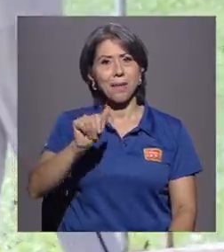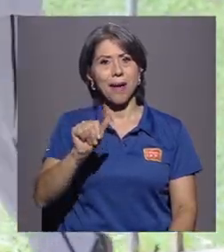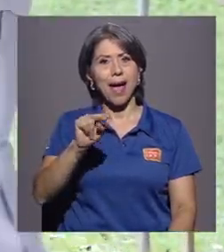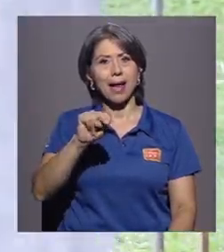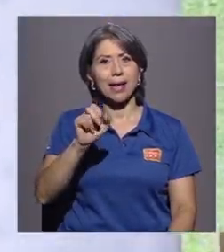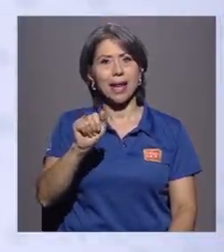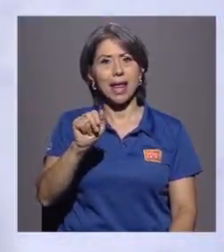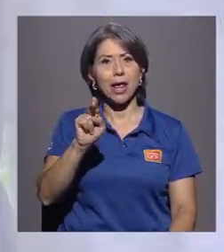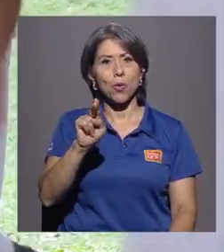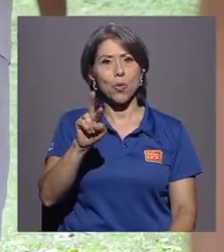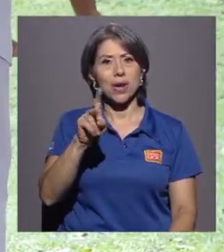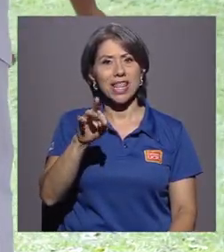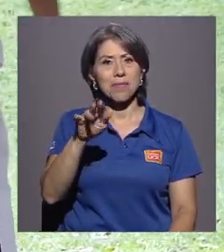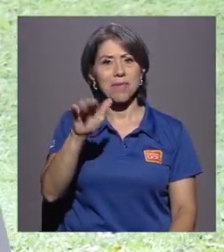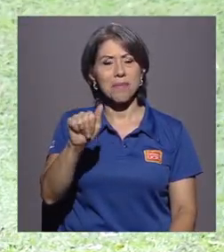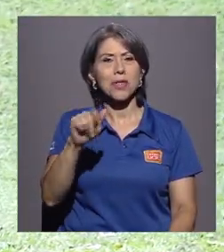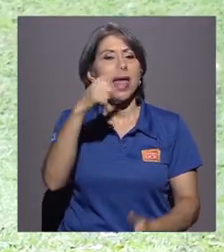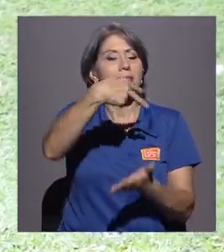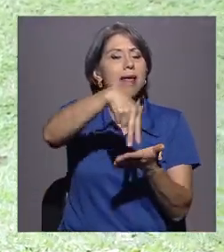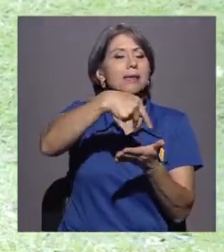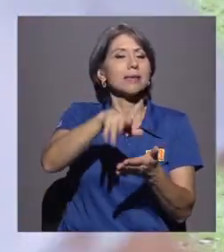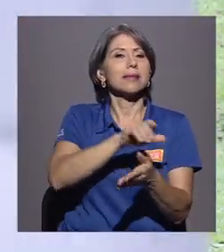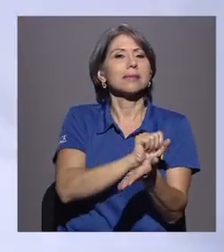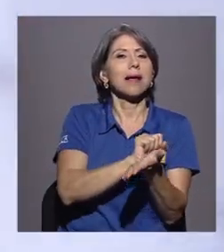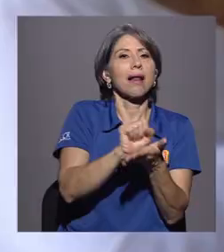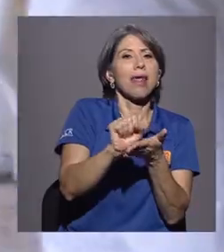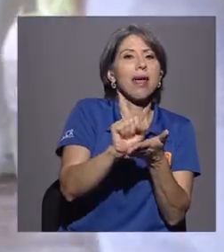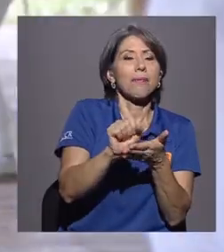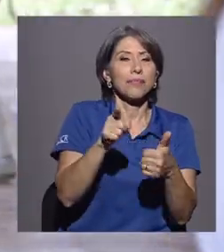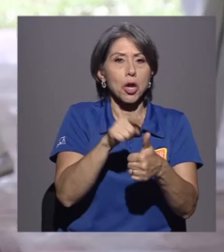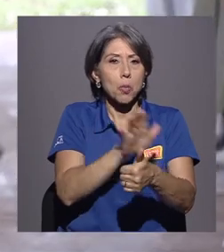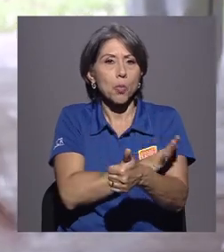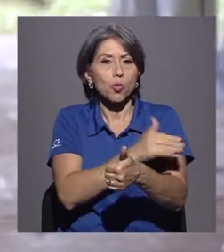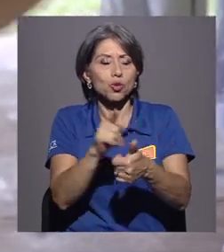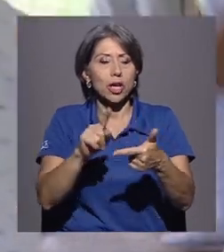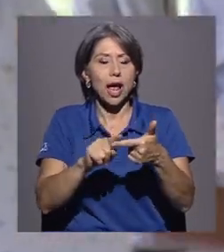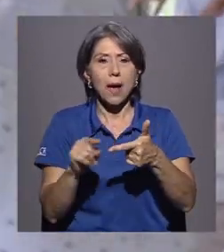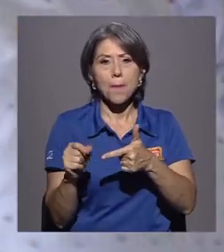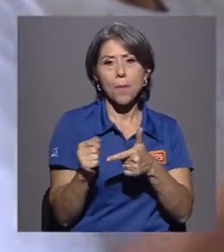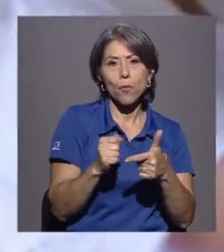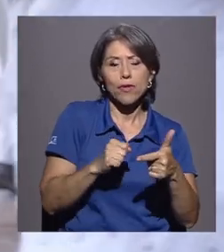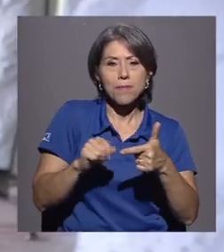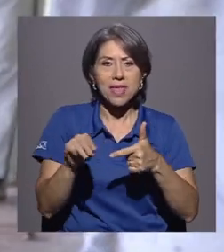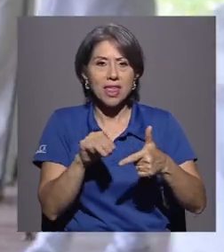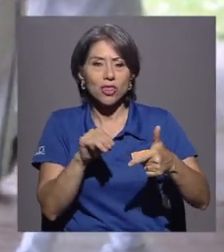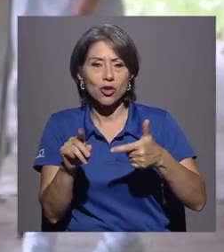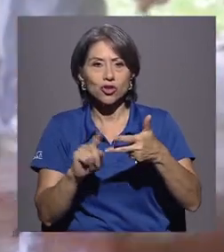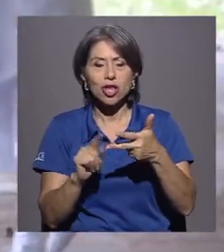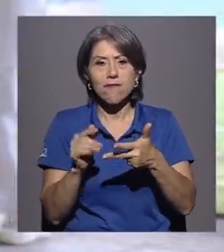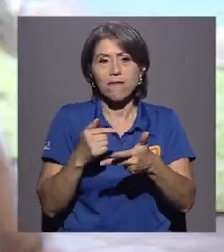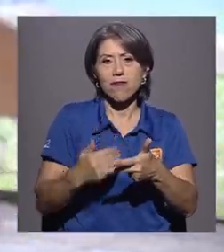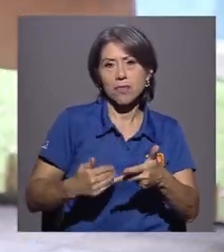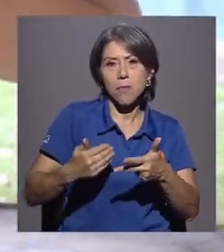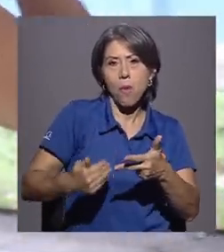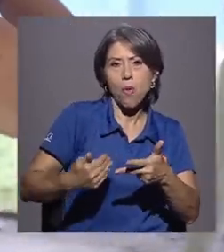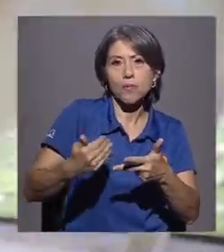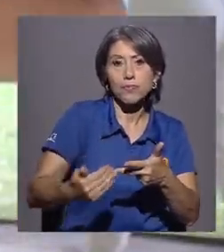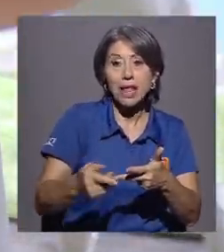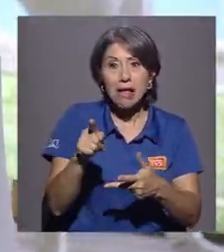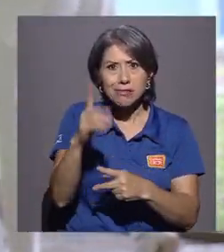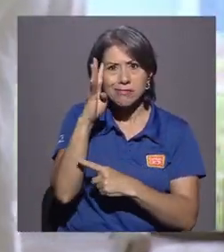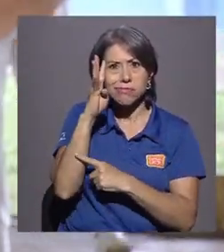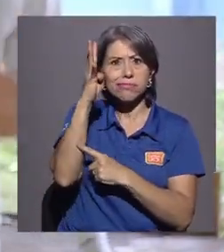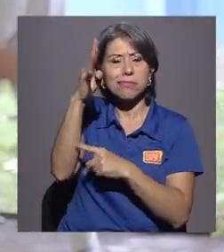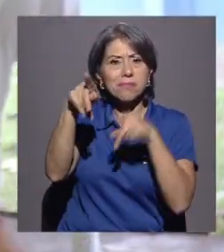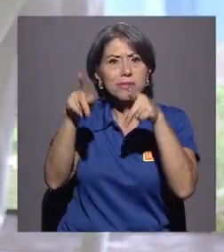euritmia es una danza sagrada que combina música movimientos y ritmo fue creada por una de las personalidades